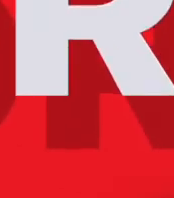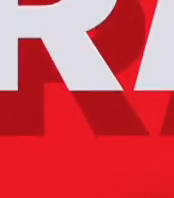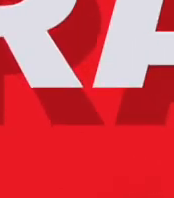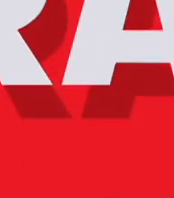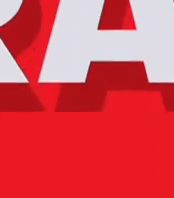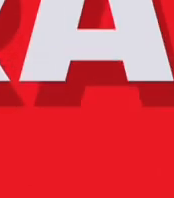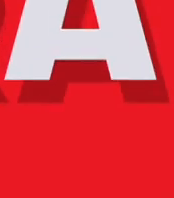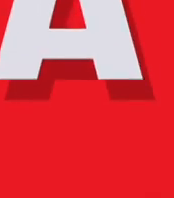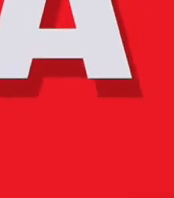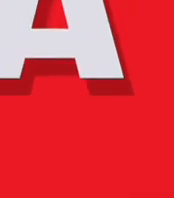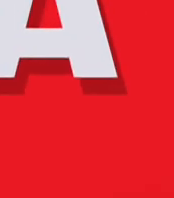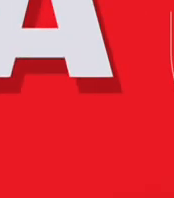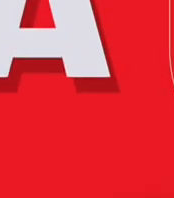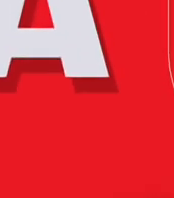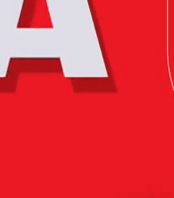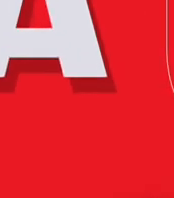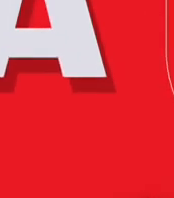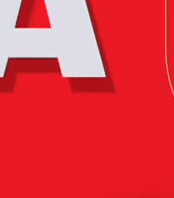ahora.